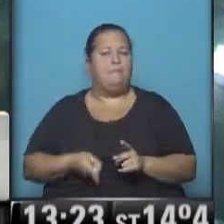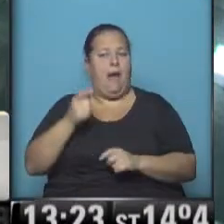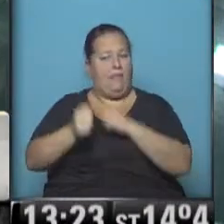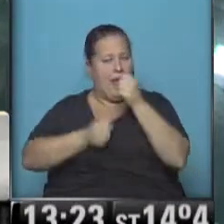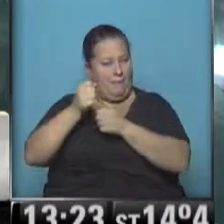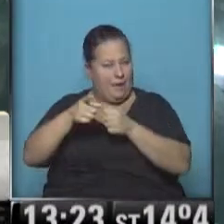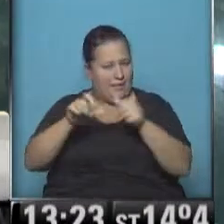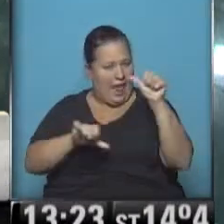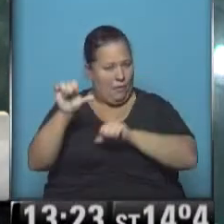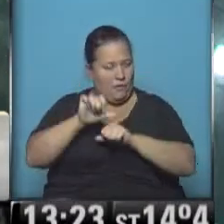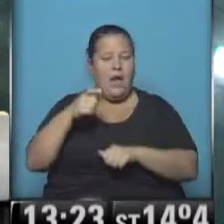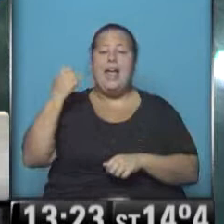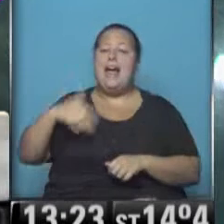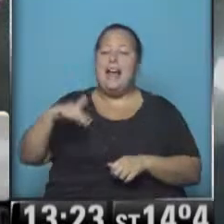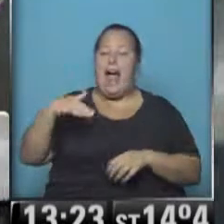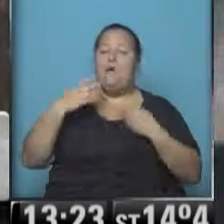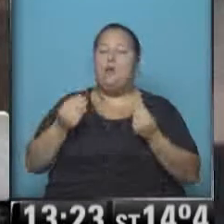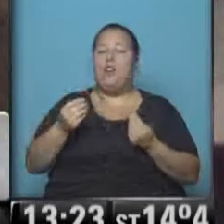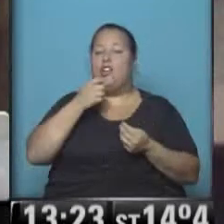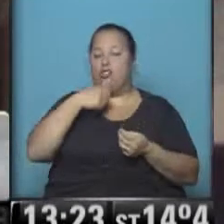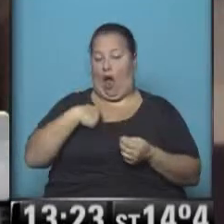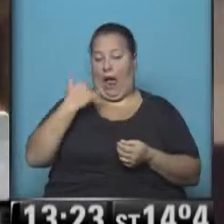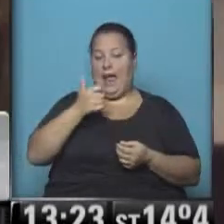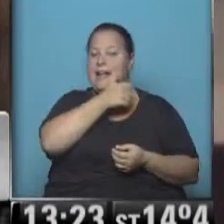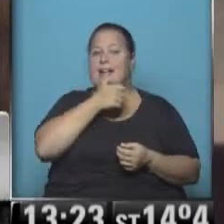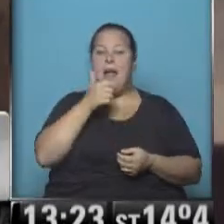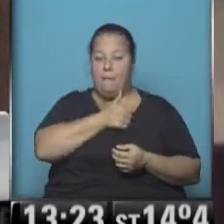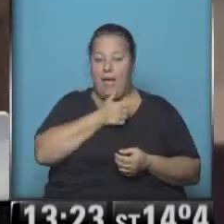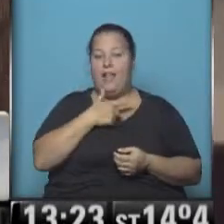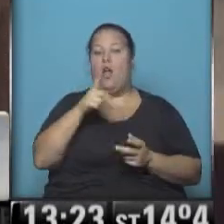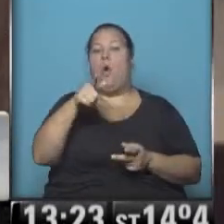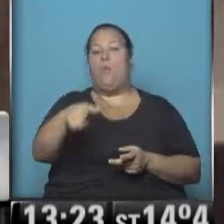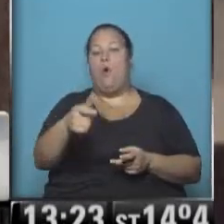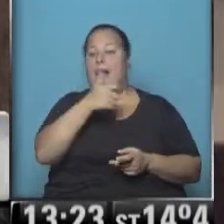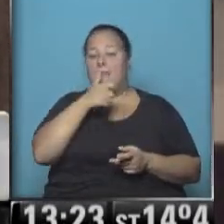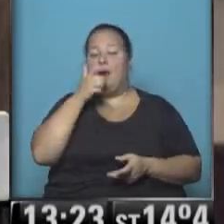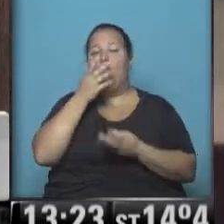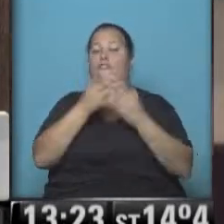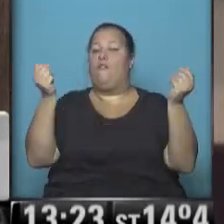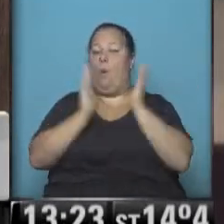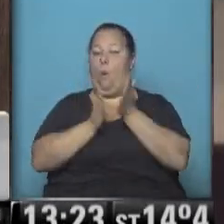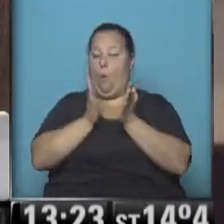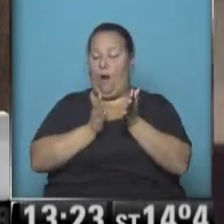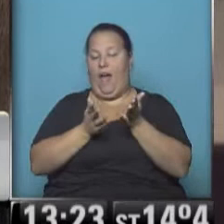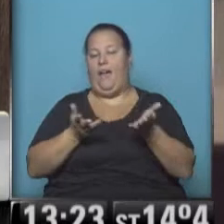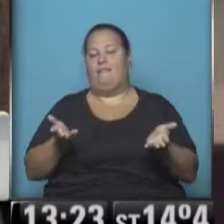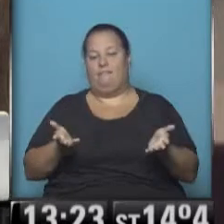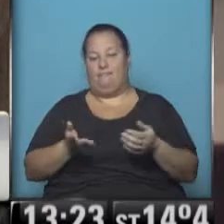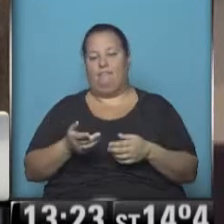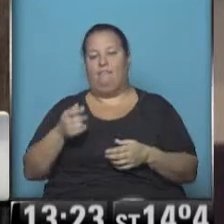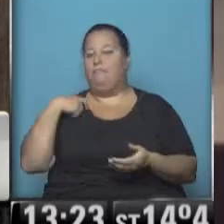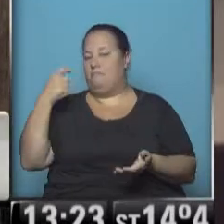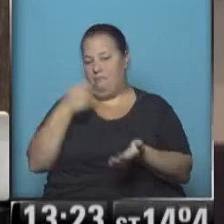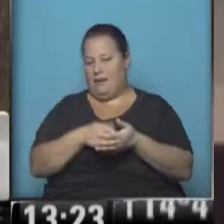propio laboratorio es muy caro porque si yo tengo un medicamento que le digo al paciente este con esto se cura para